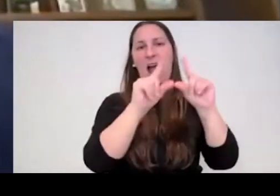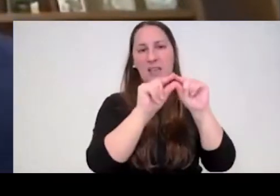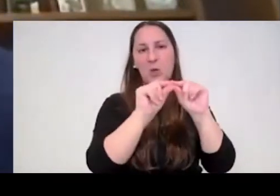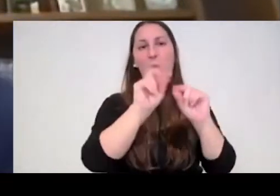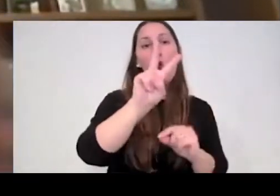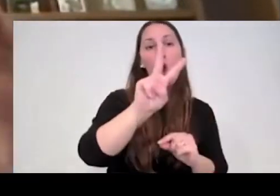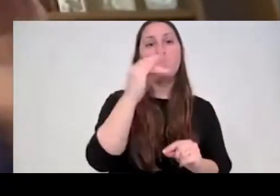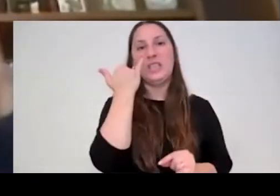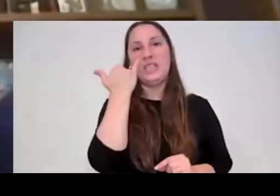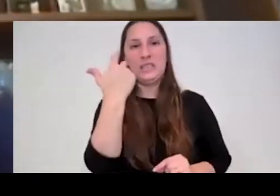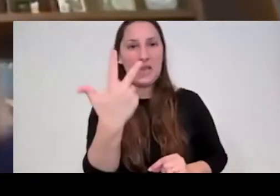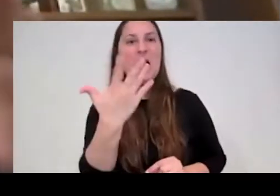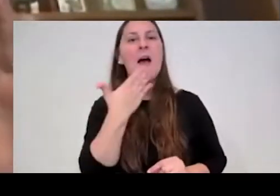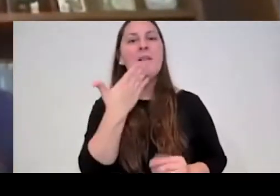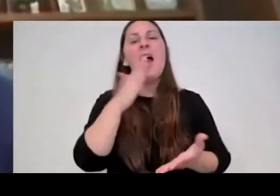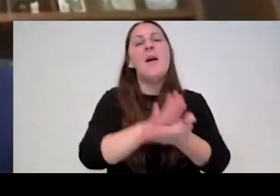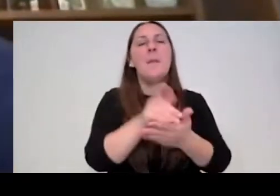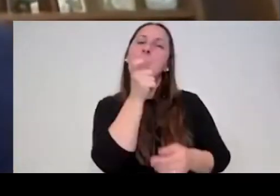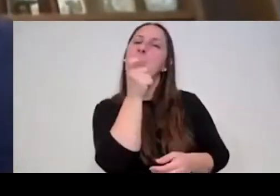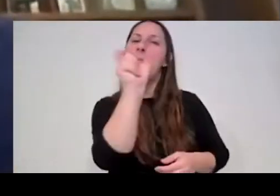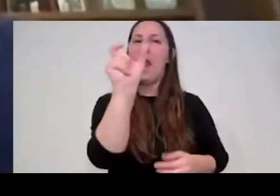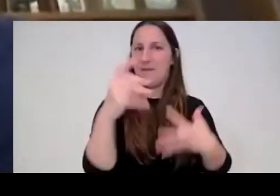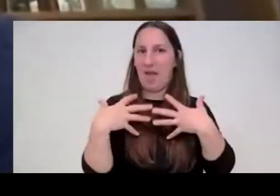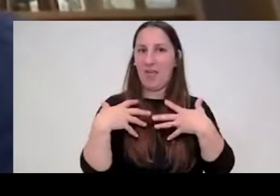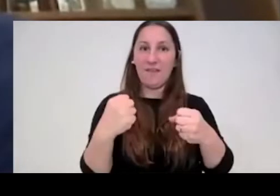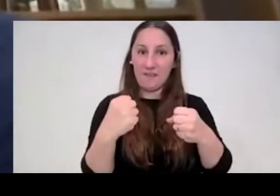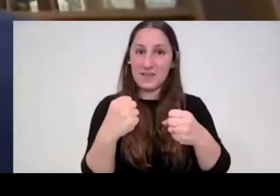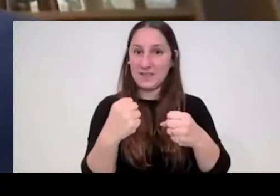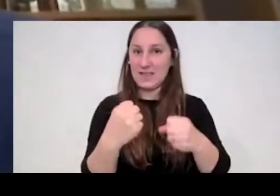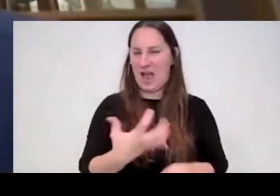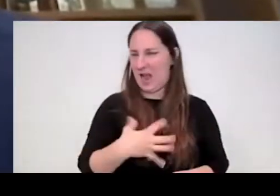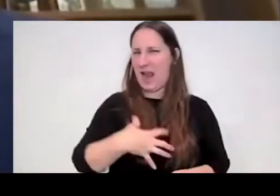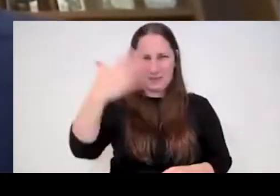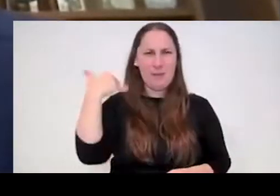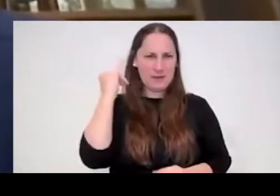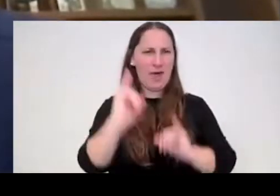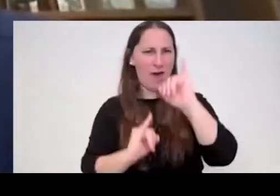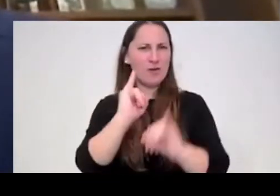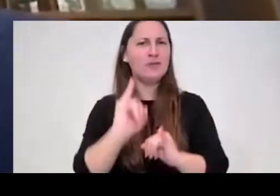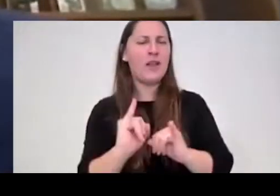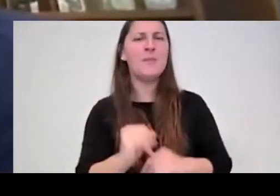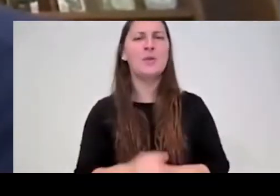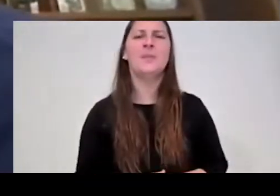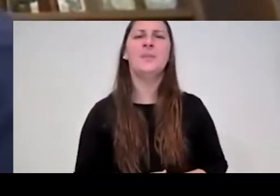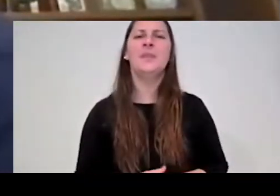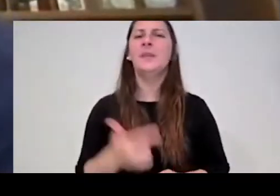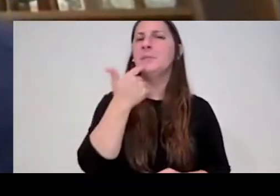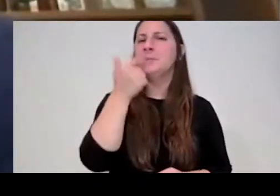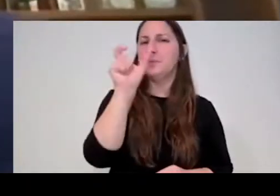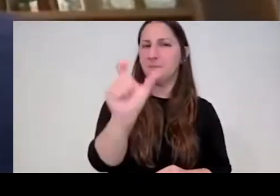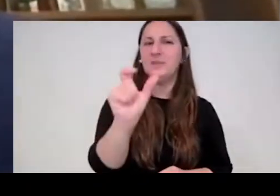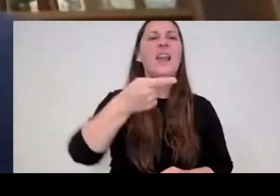3, ¿no? Que habla de la defensa de esa palabrita que ya hemos mencionado la vez pasada, que era el concepto de